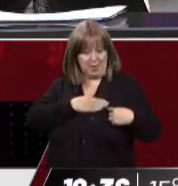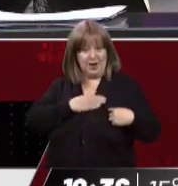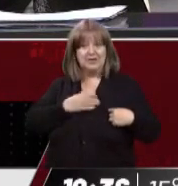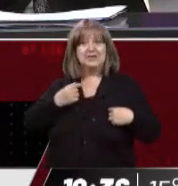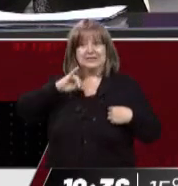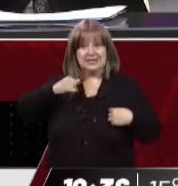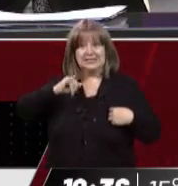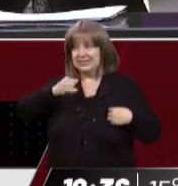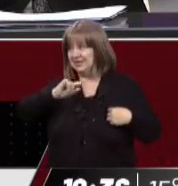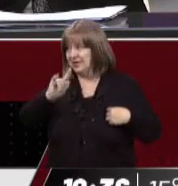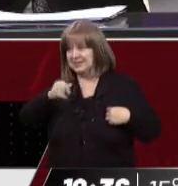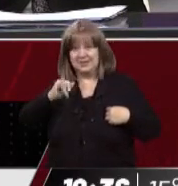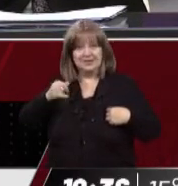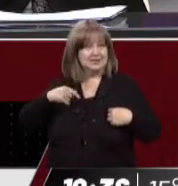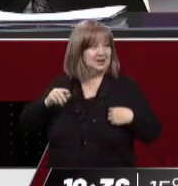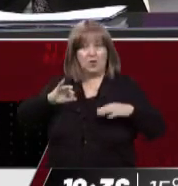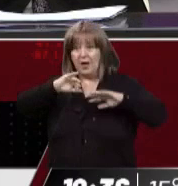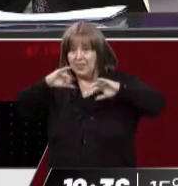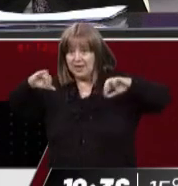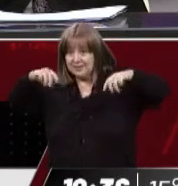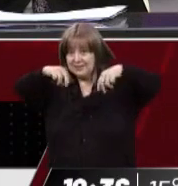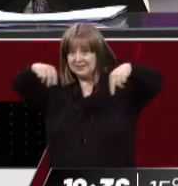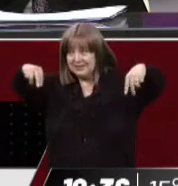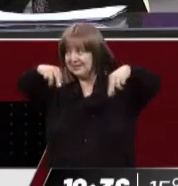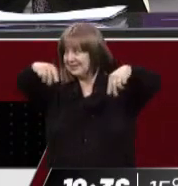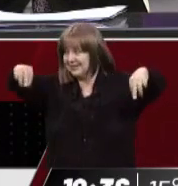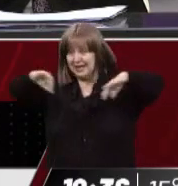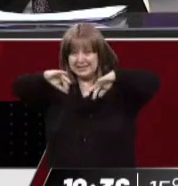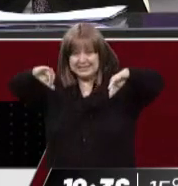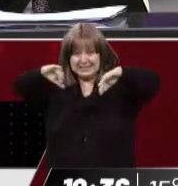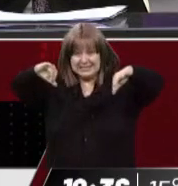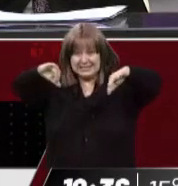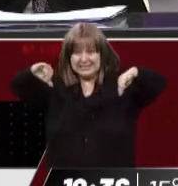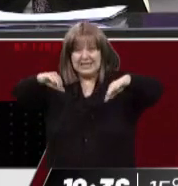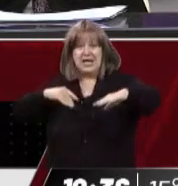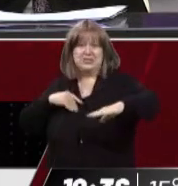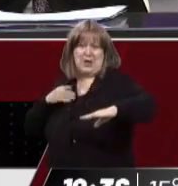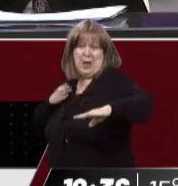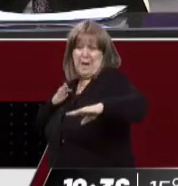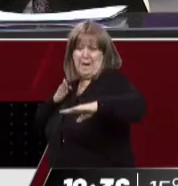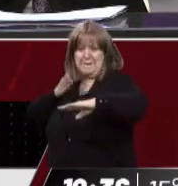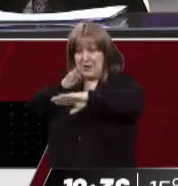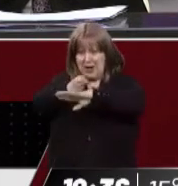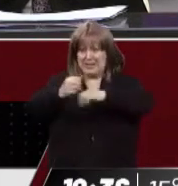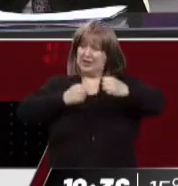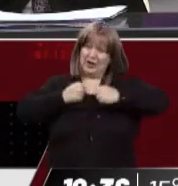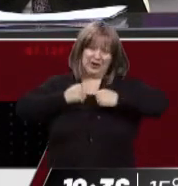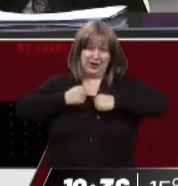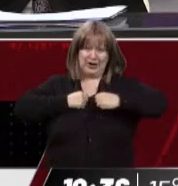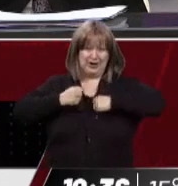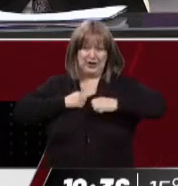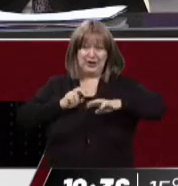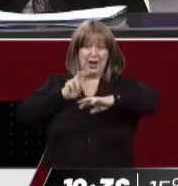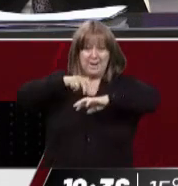Pero nada, esperé a que se despejara ahí el camino, digamos, y no, arranqué. ¿Estabas ahí en la